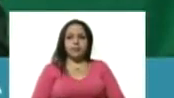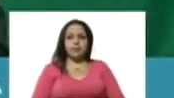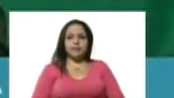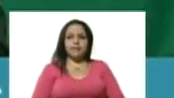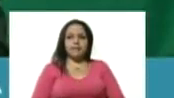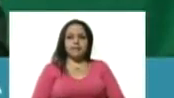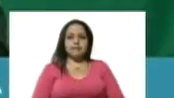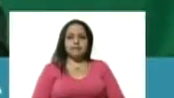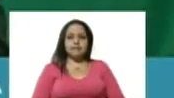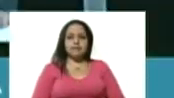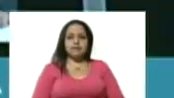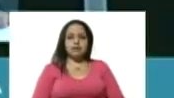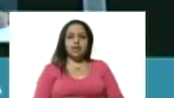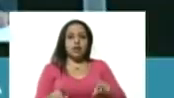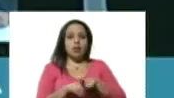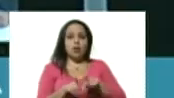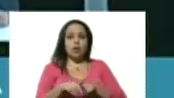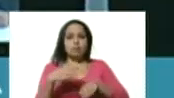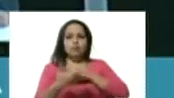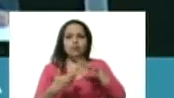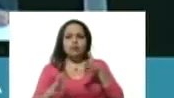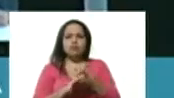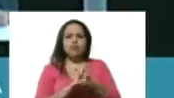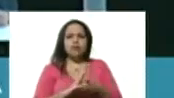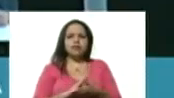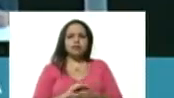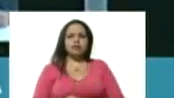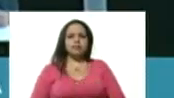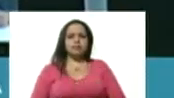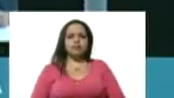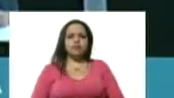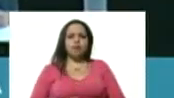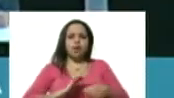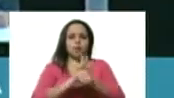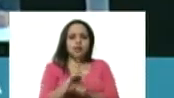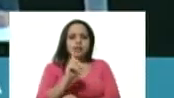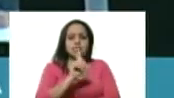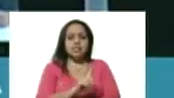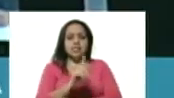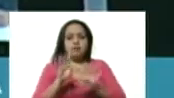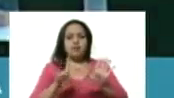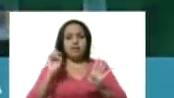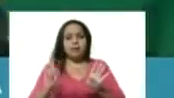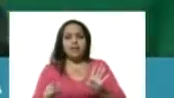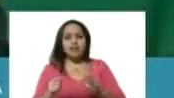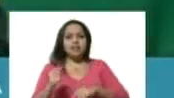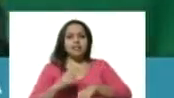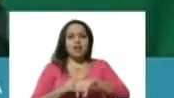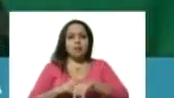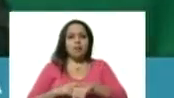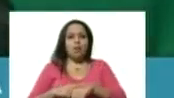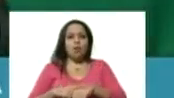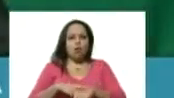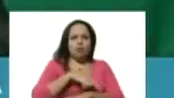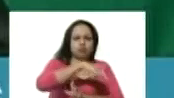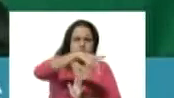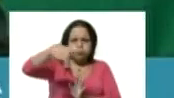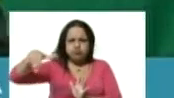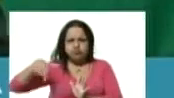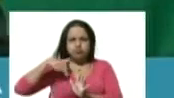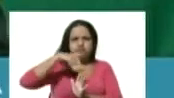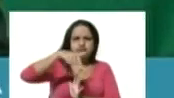del COVID-19, sino para la temporada de huracanes, que siempre hace estragos en mayor o